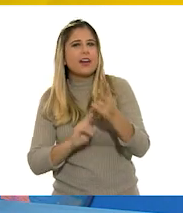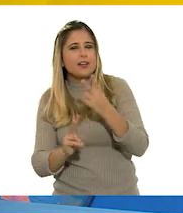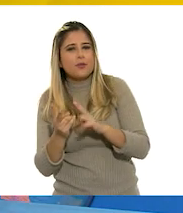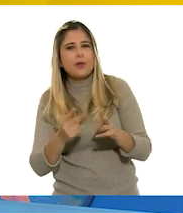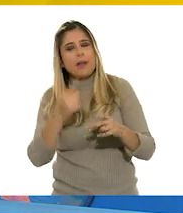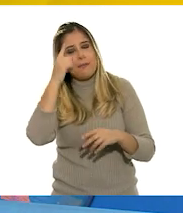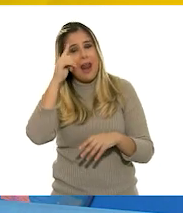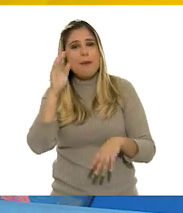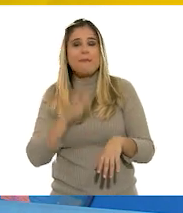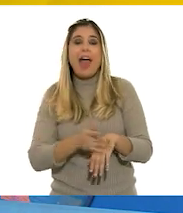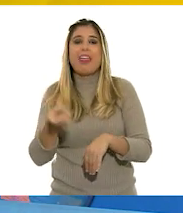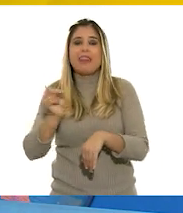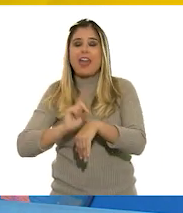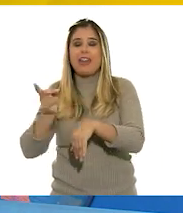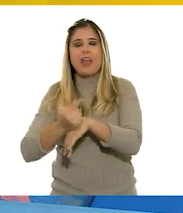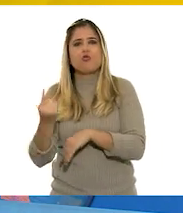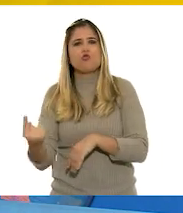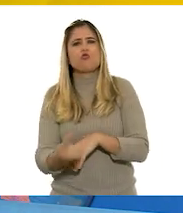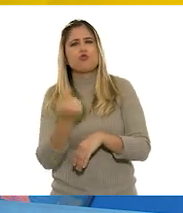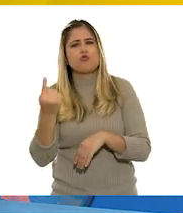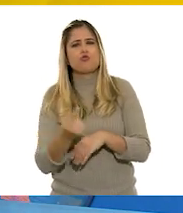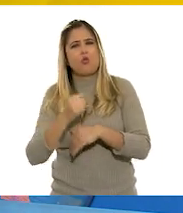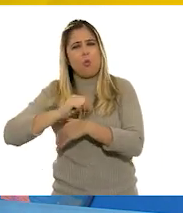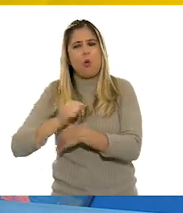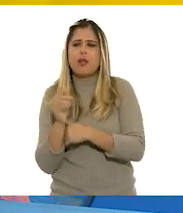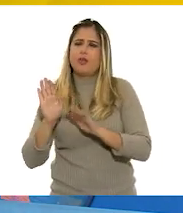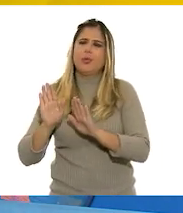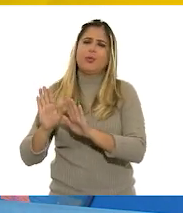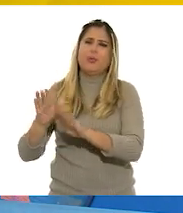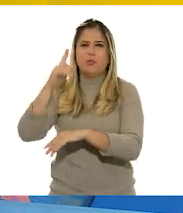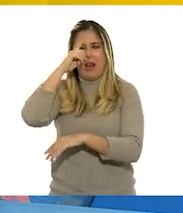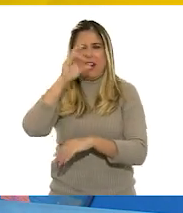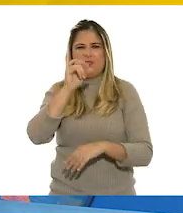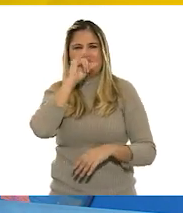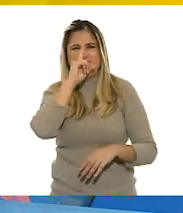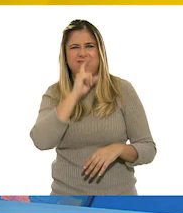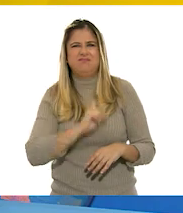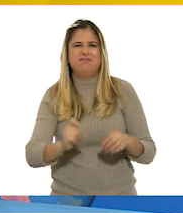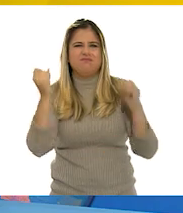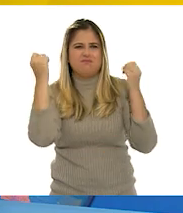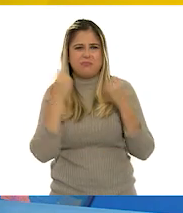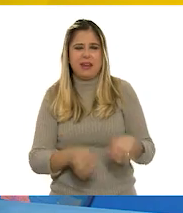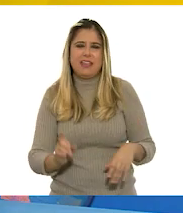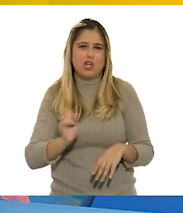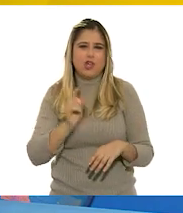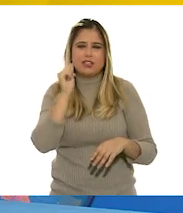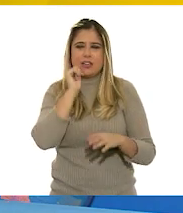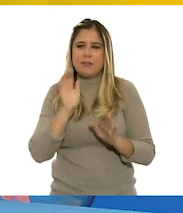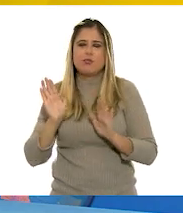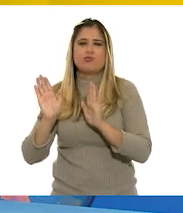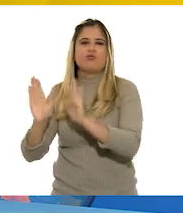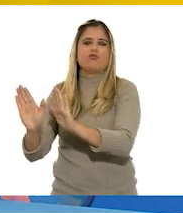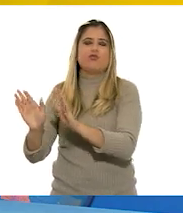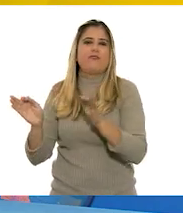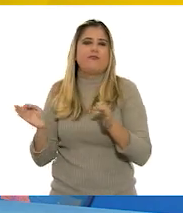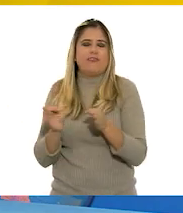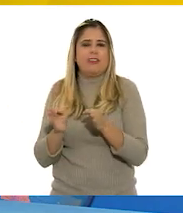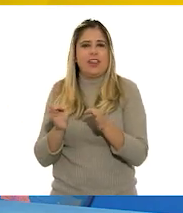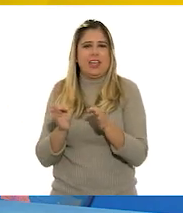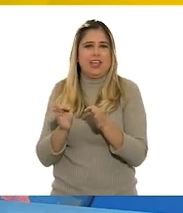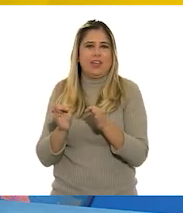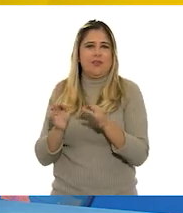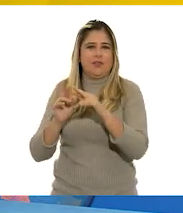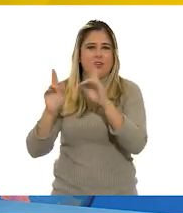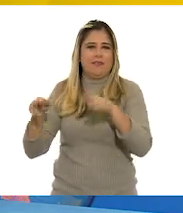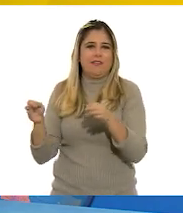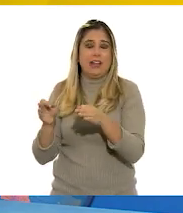para que duren varios días pues, y no se vayan a descomponer o se echen a perder, pues deben de estar siempre en una temperatura muy baja. De